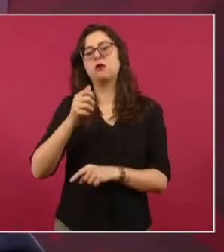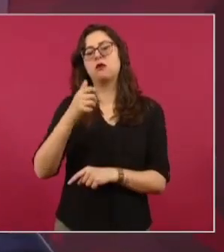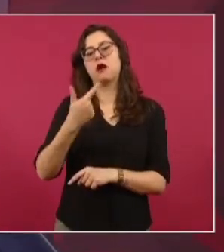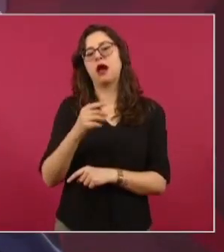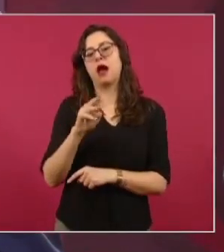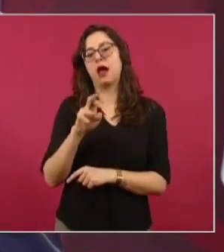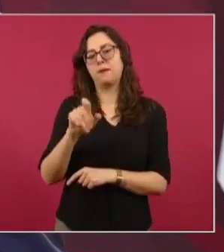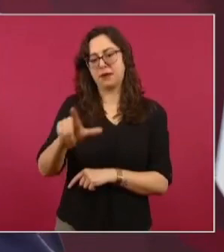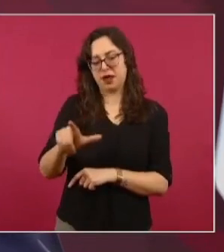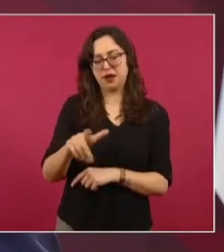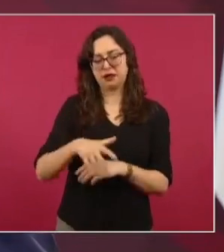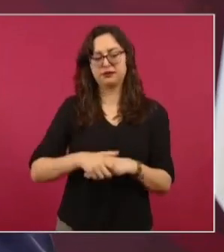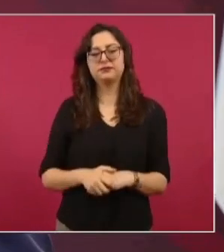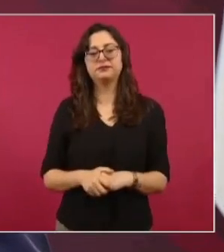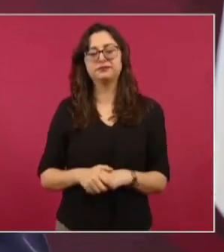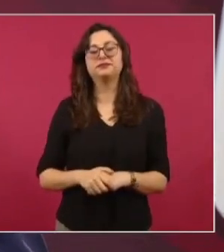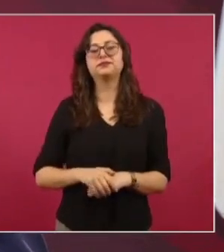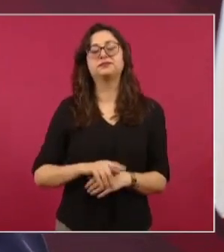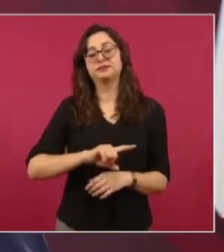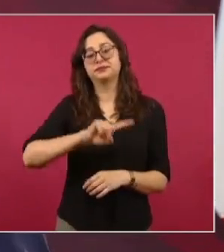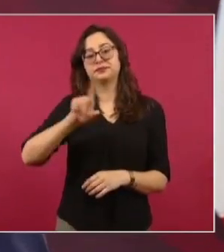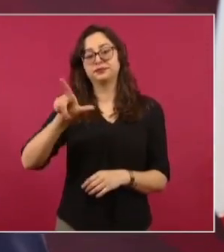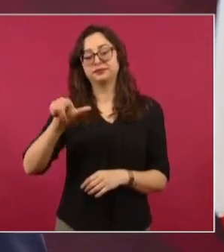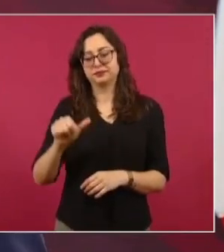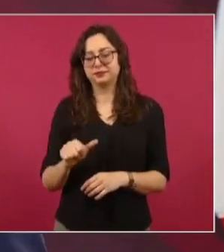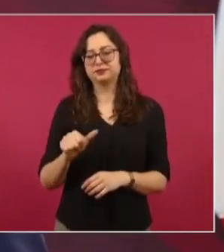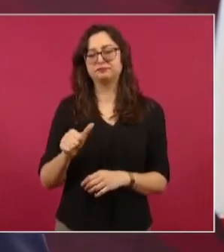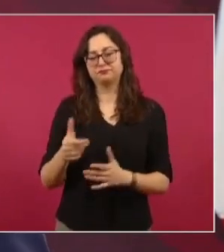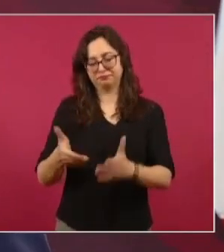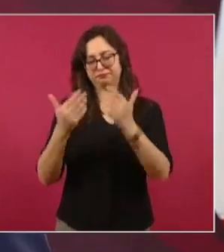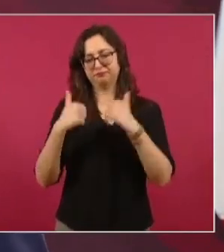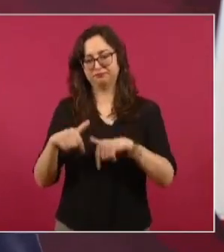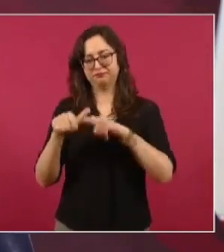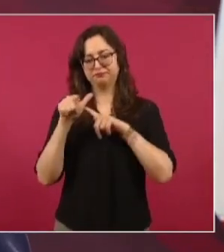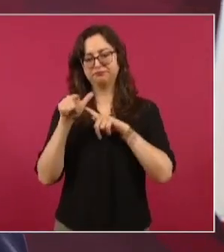Felicitaciones a Guillermo del Toro,